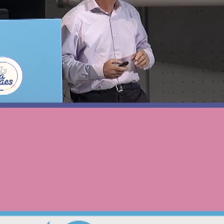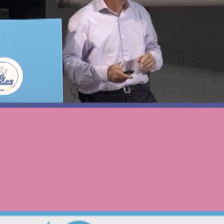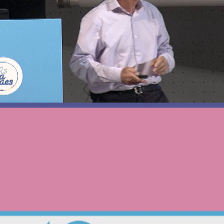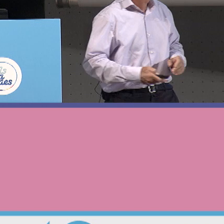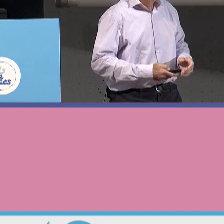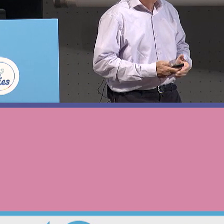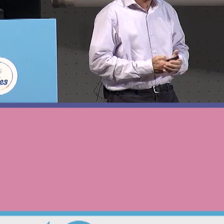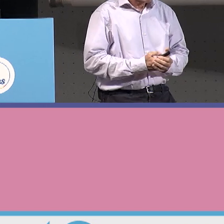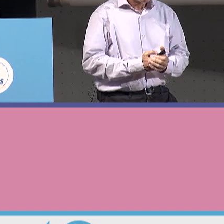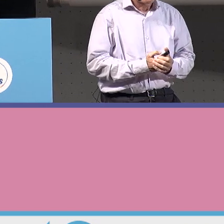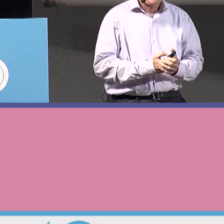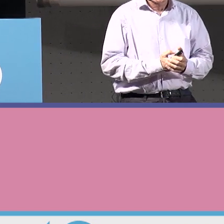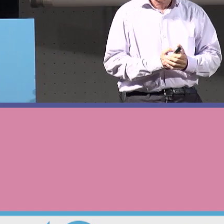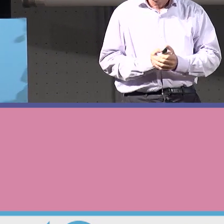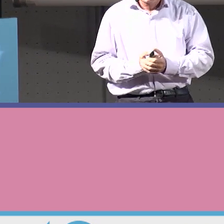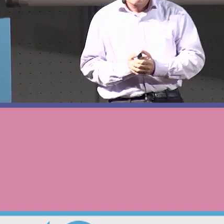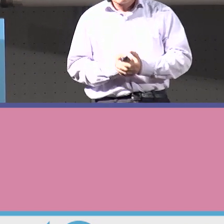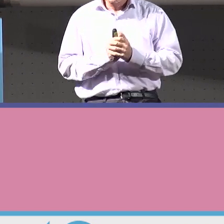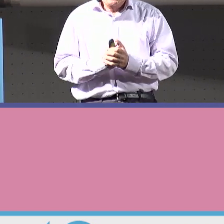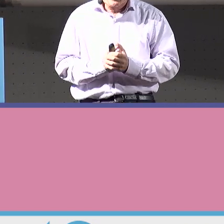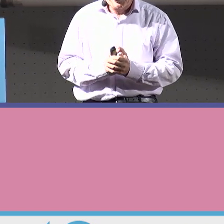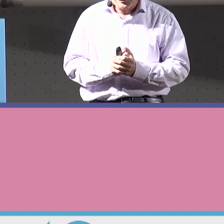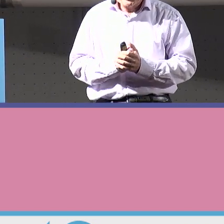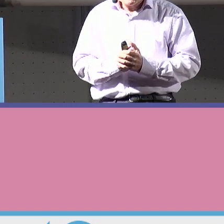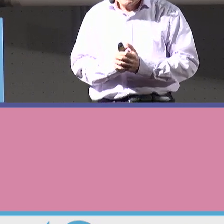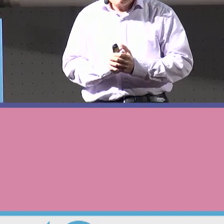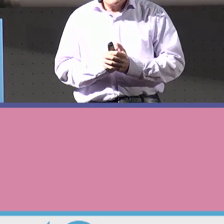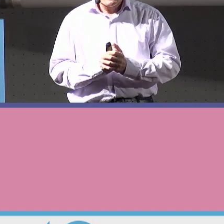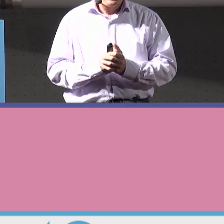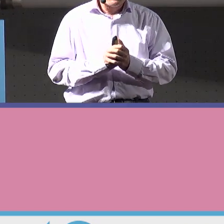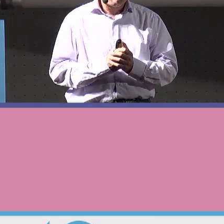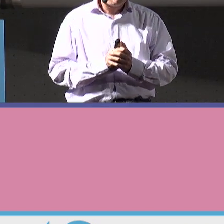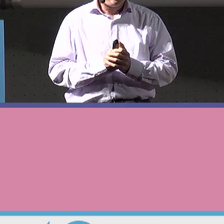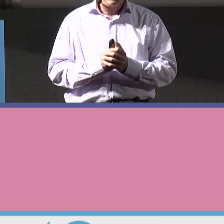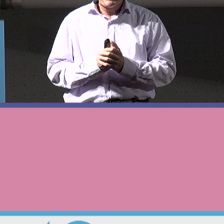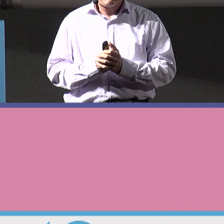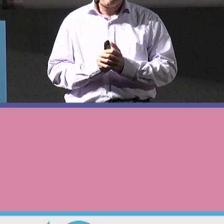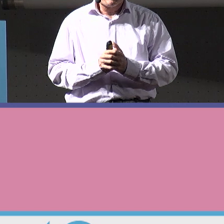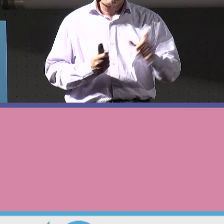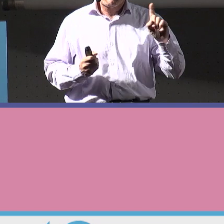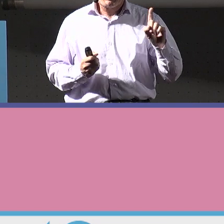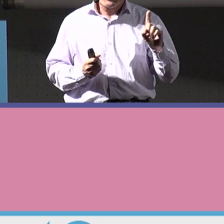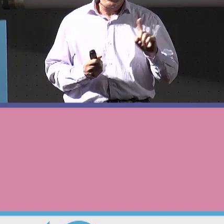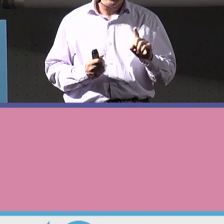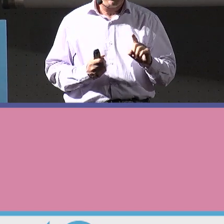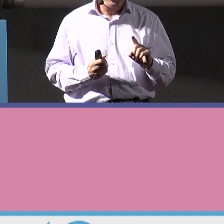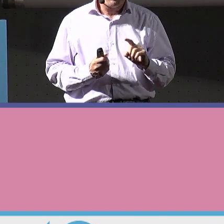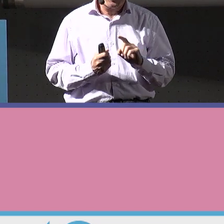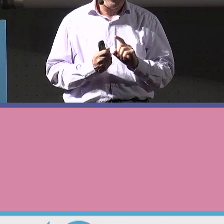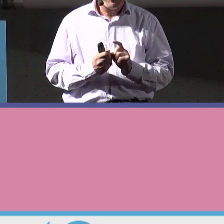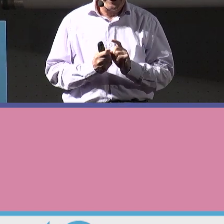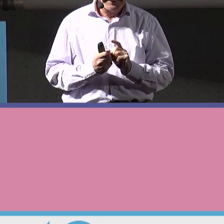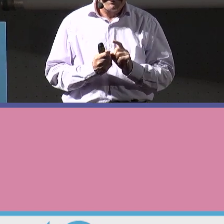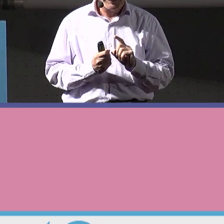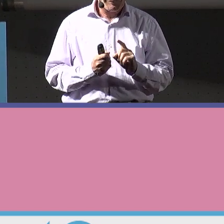Ahora. Bueno, pues, bos días a todos. O primeiro, bueno, vou falar en castelán porque temos